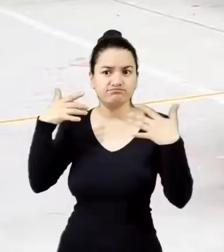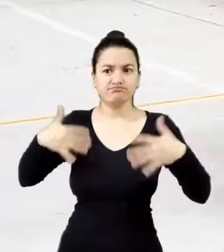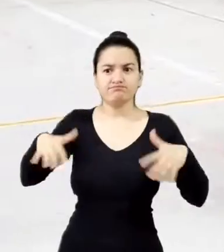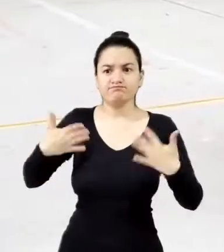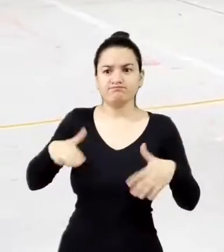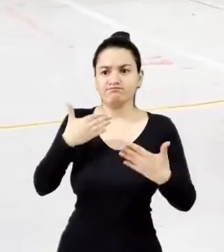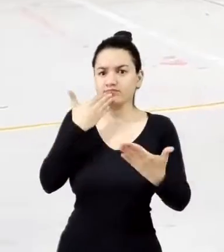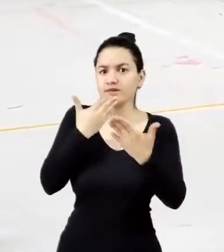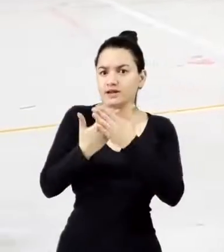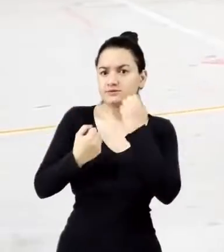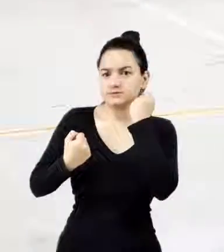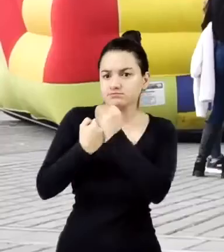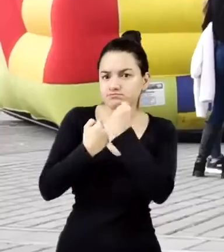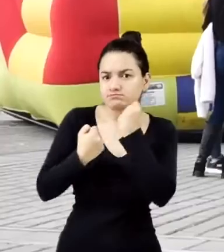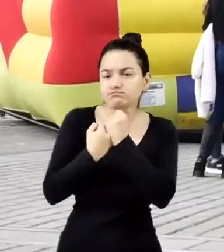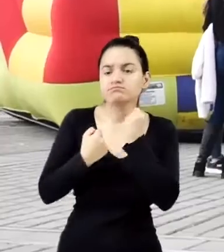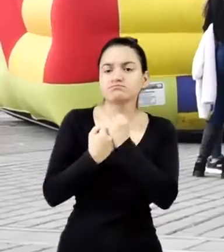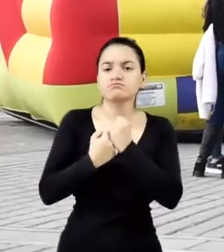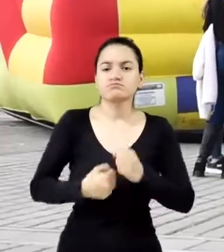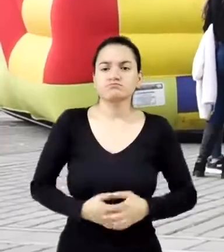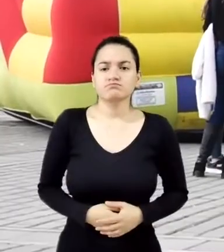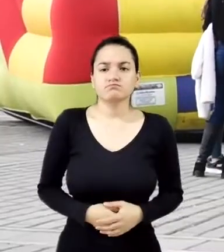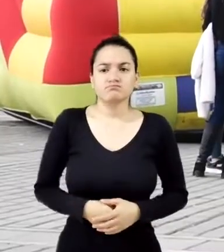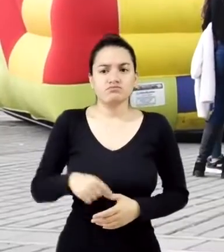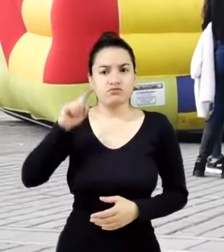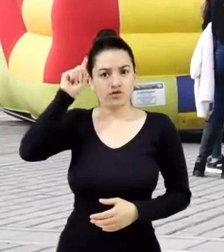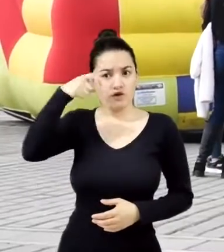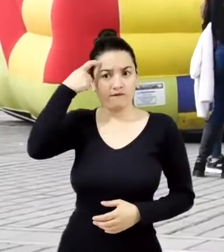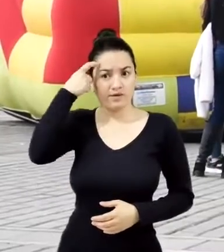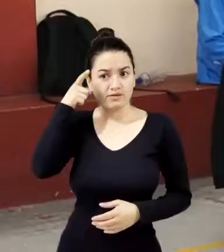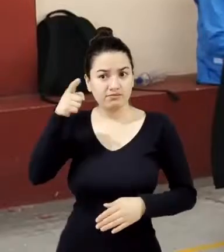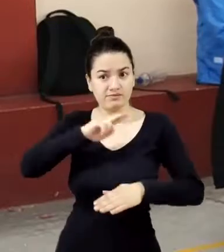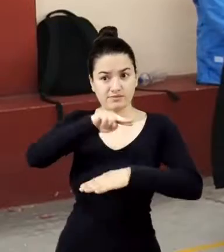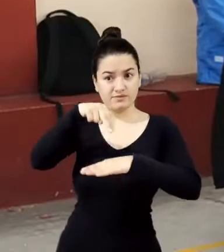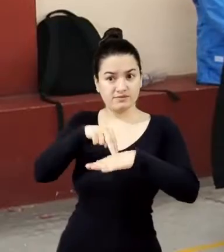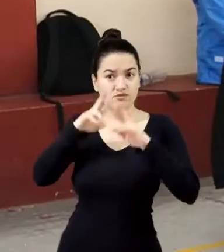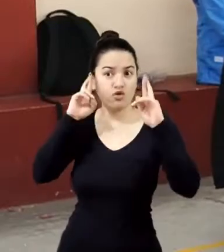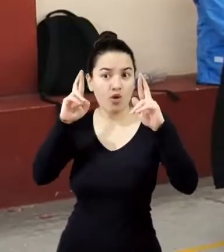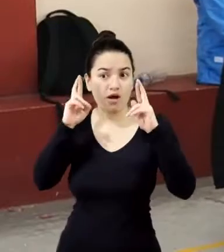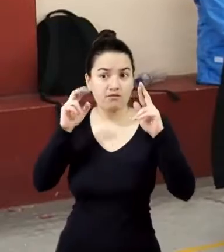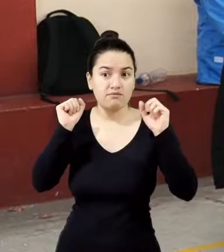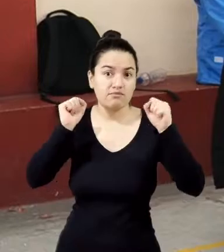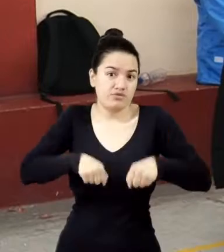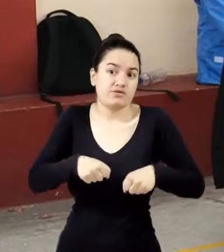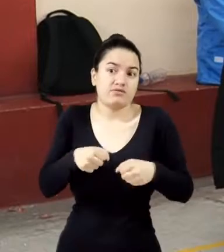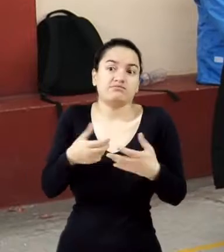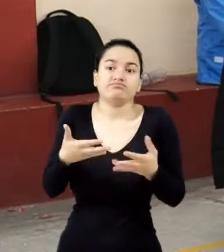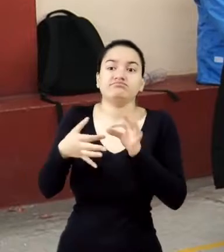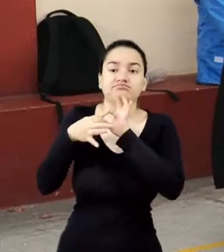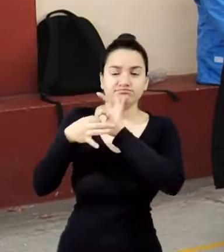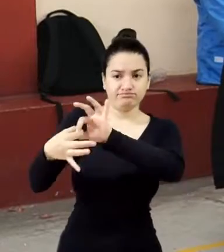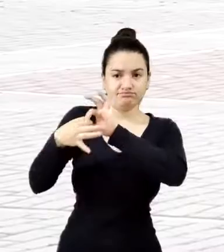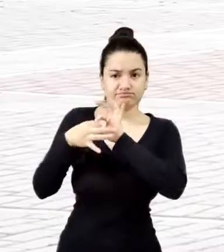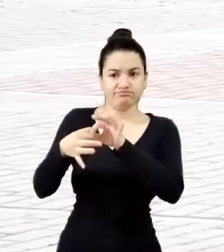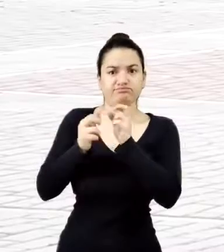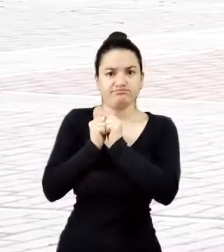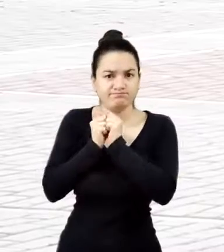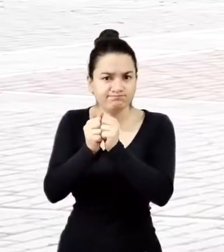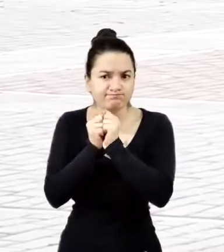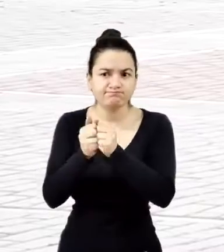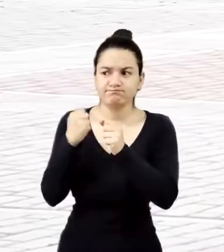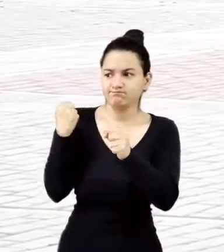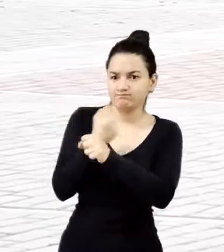migrantes venezolanos que se encuentran en el municipio de Túquerres. Agradeciéndoles por todo el apoyo que hemos